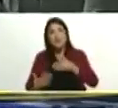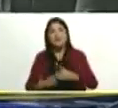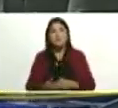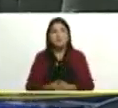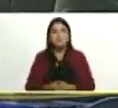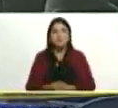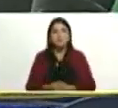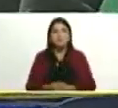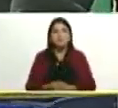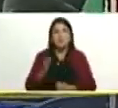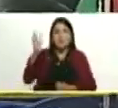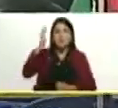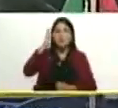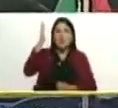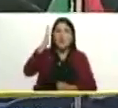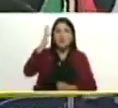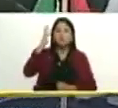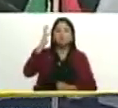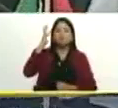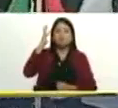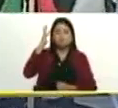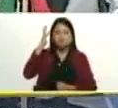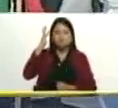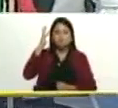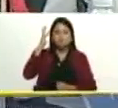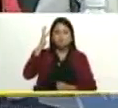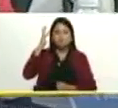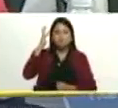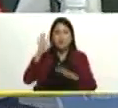Es un sueño, dirán algunos.